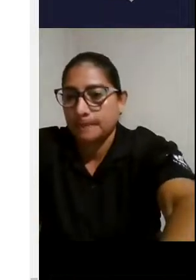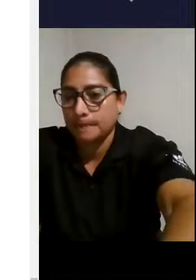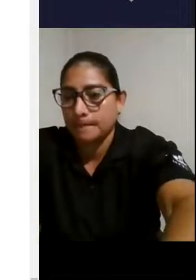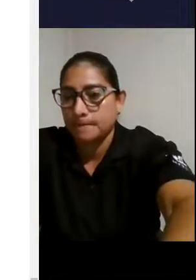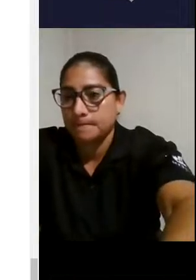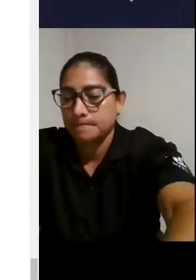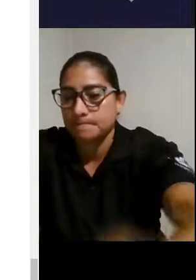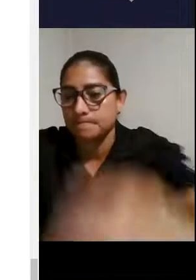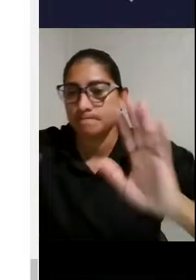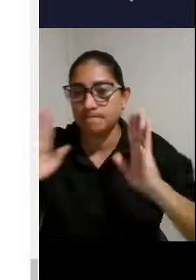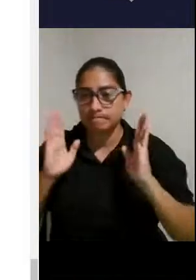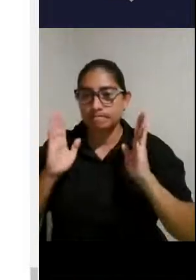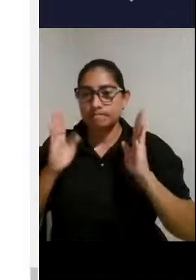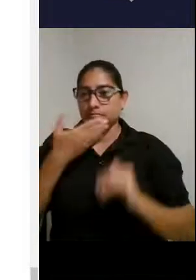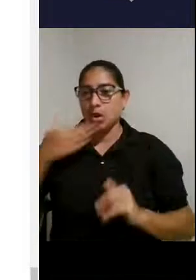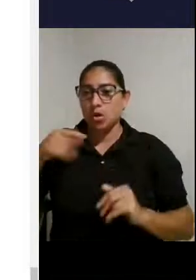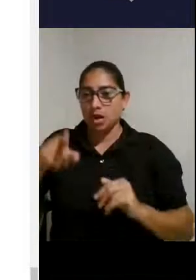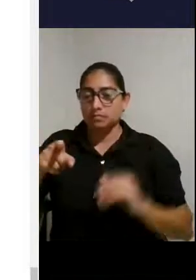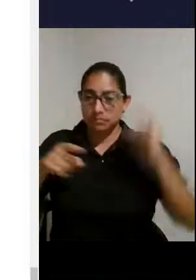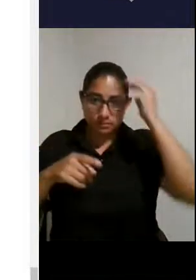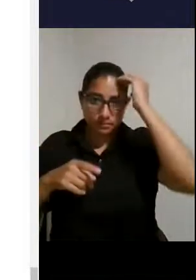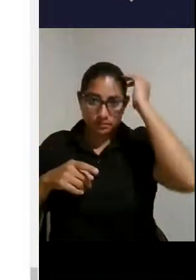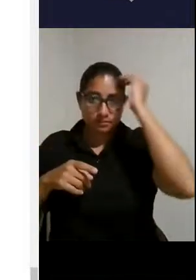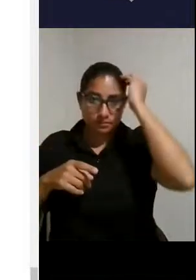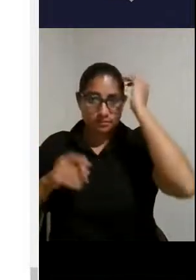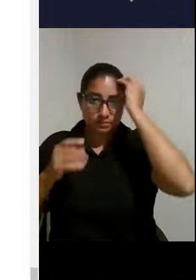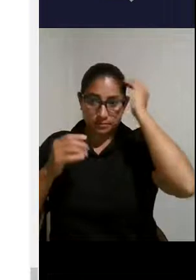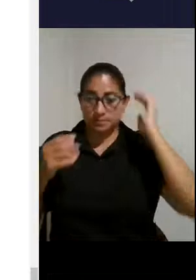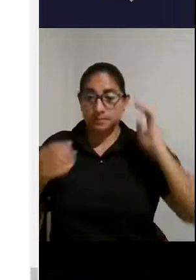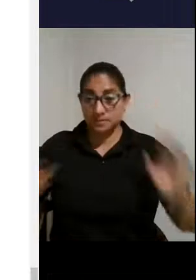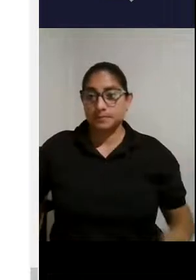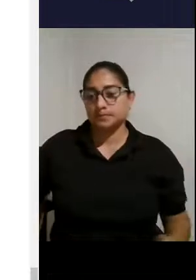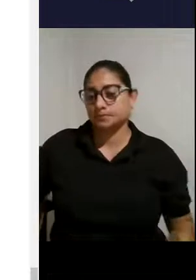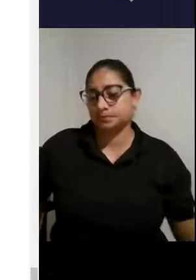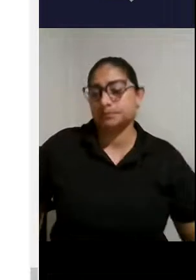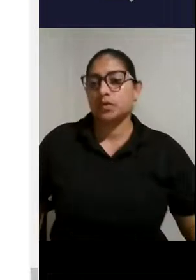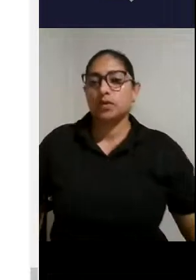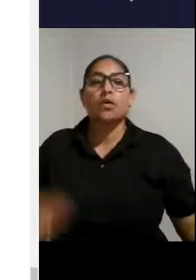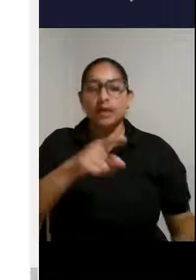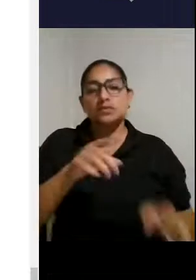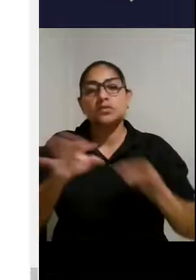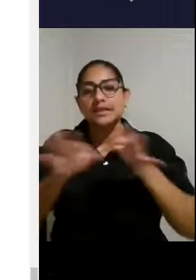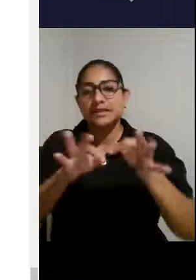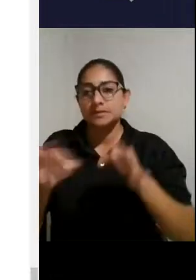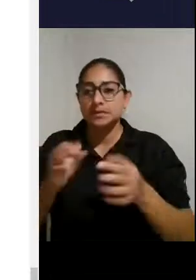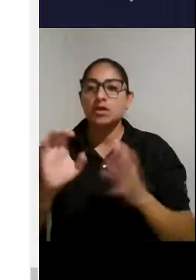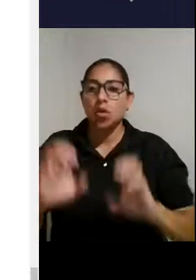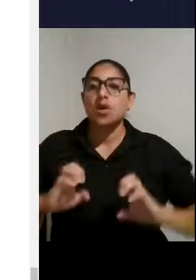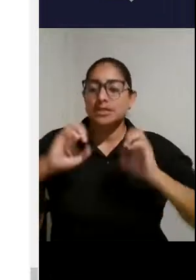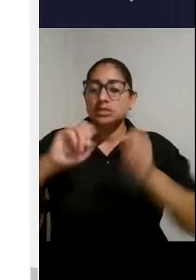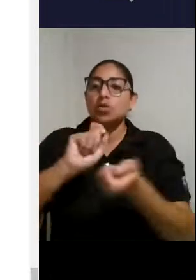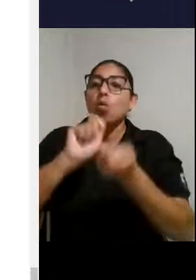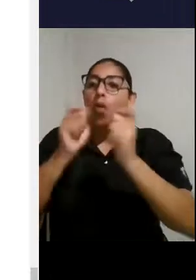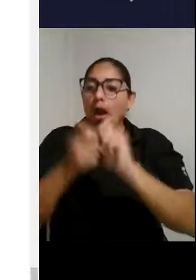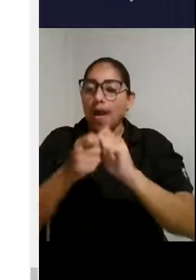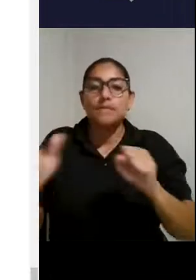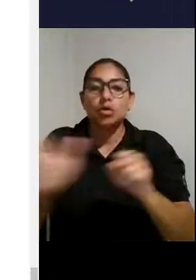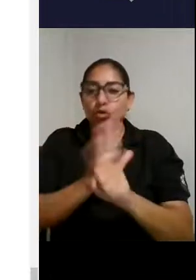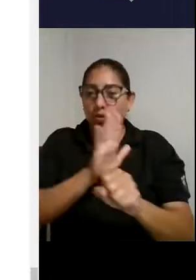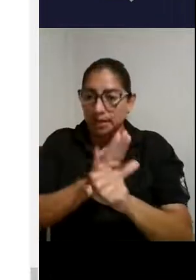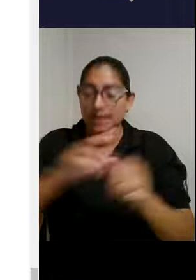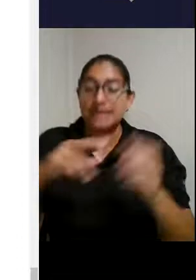Ah, Y entonces aquí estamos viendo el cambio que hay total, ¿verdad? Repito,